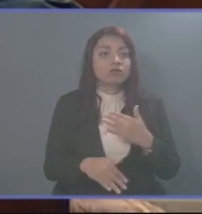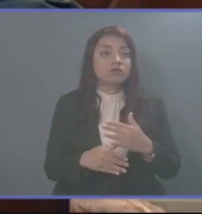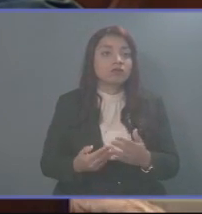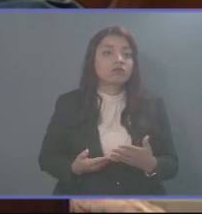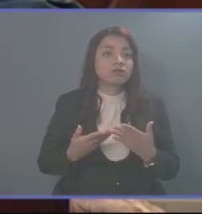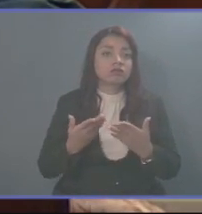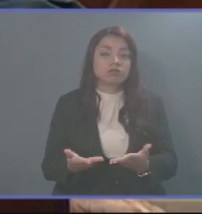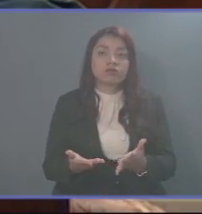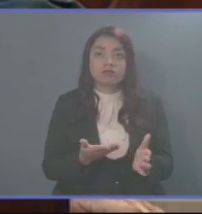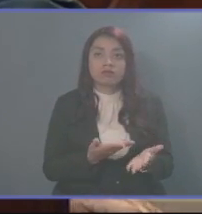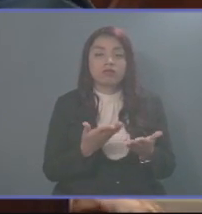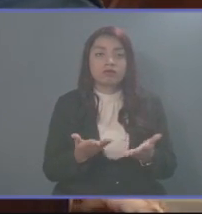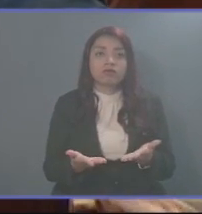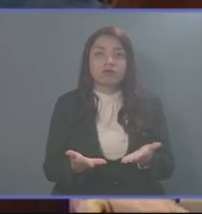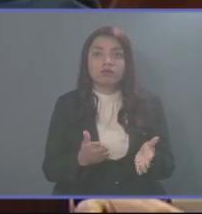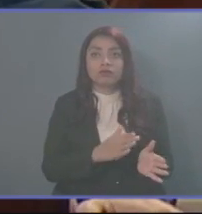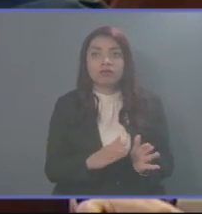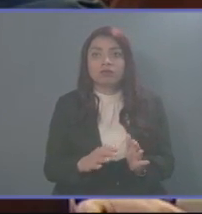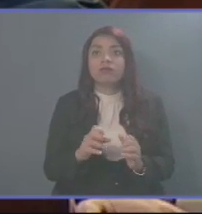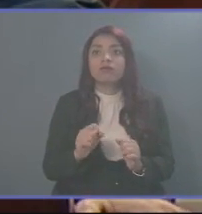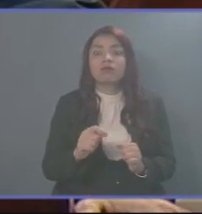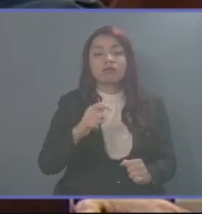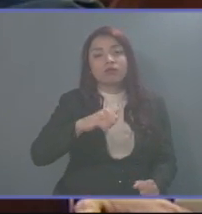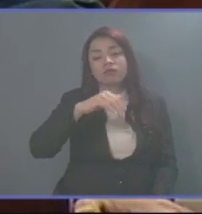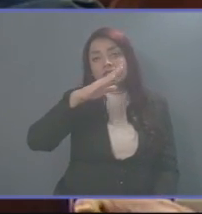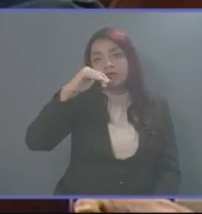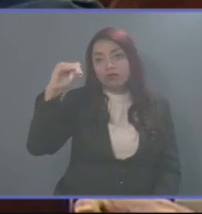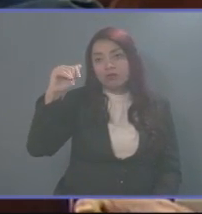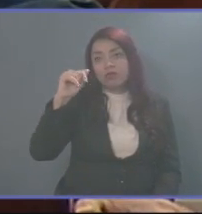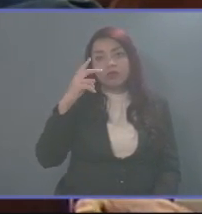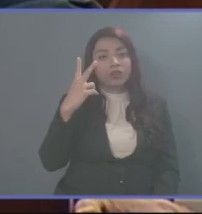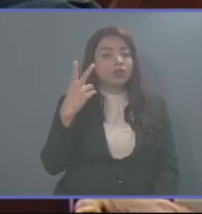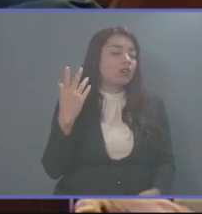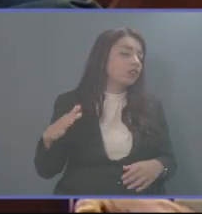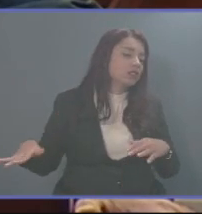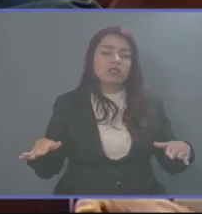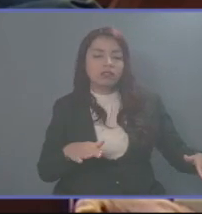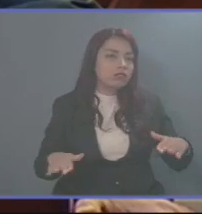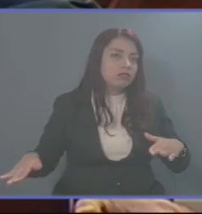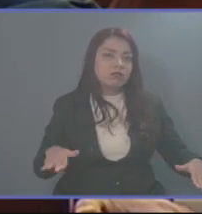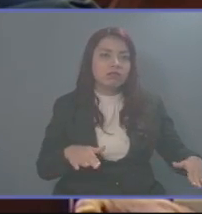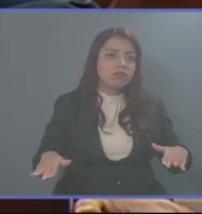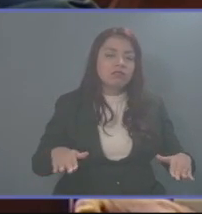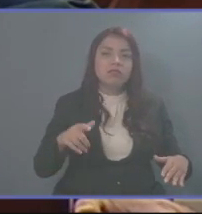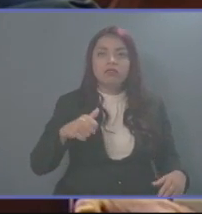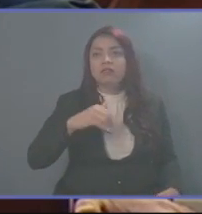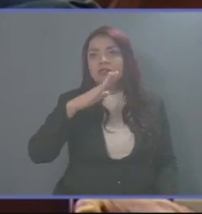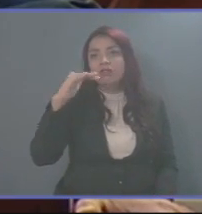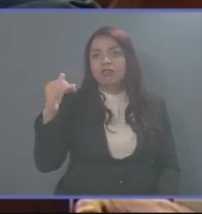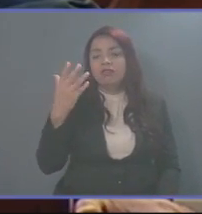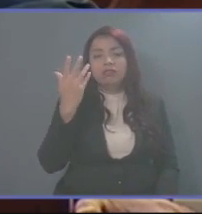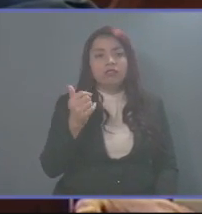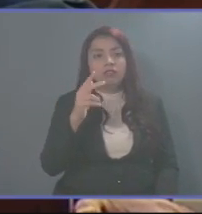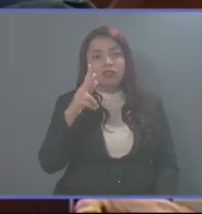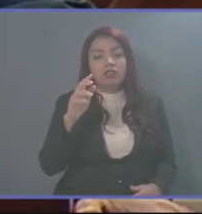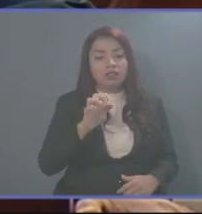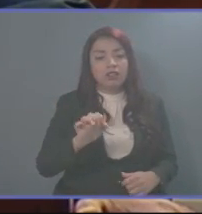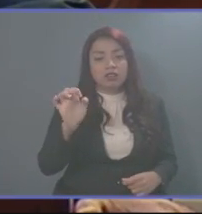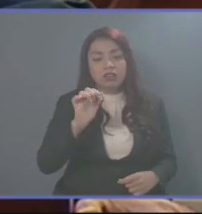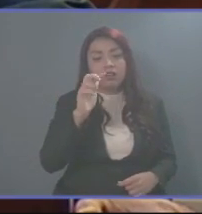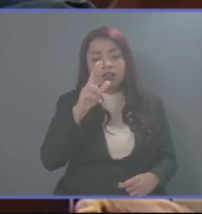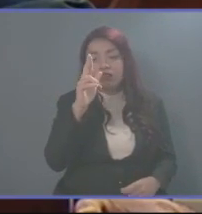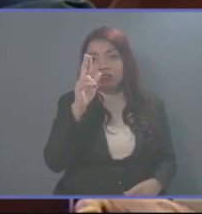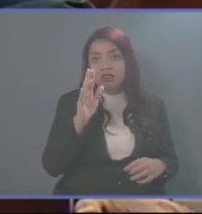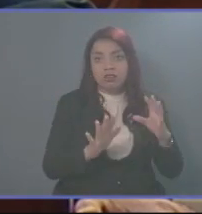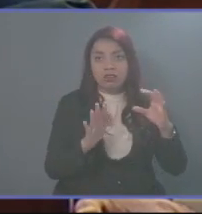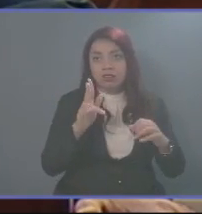ayuda para nuestro país en esos dos fatídicos terremotos que afectaron el territorio nacional el 13 de enero y el 13 de febrero